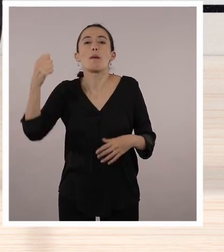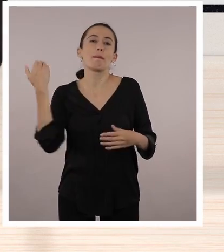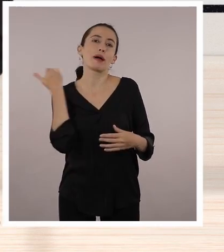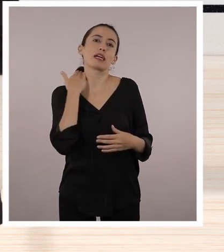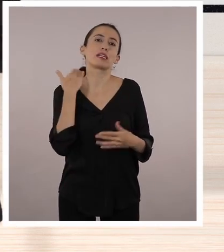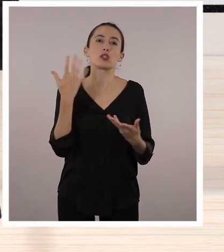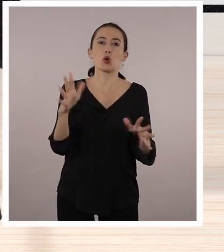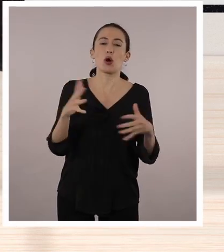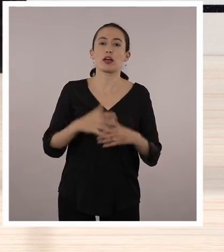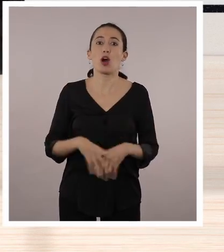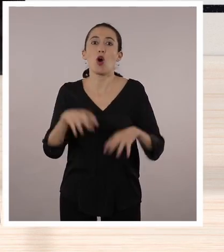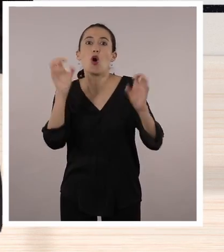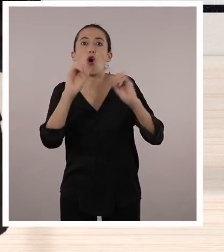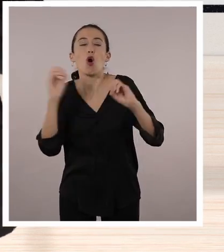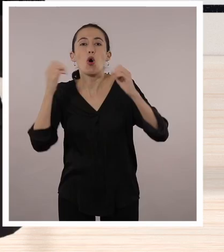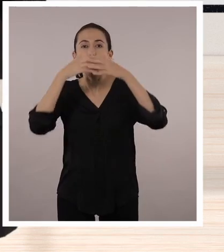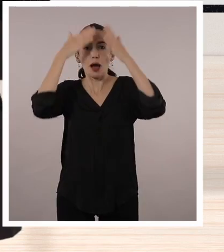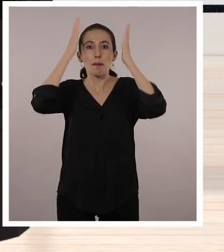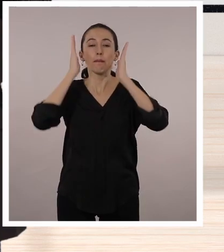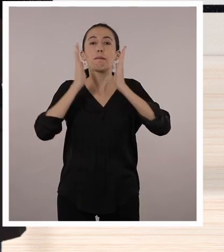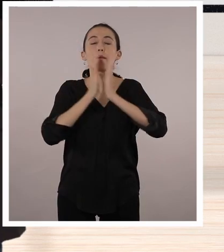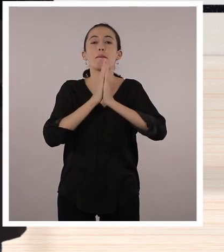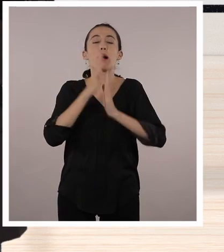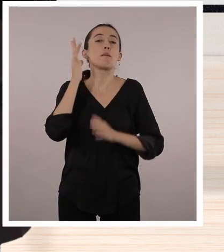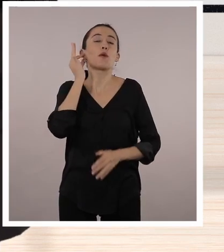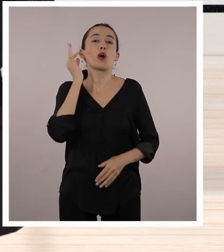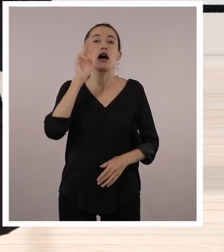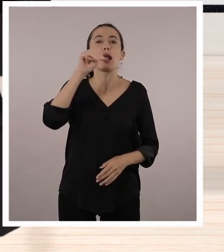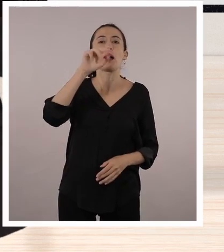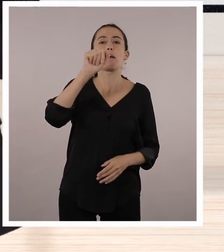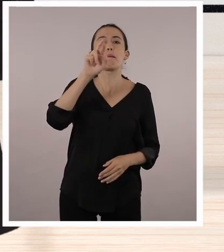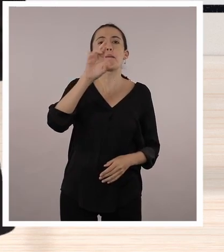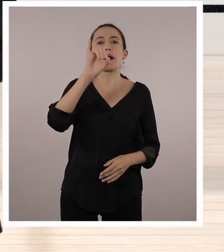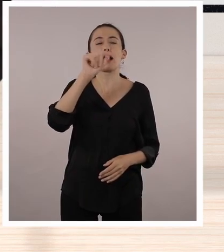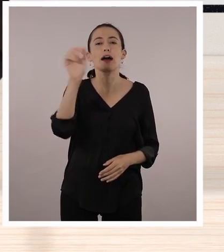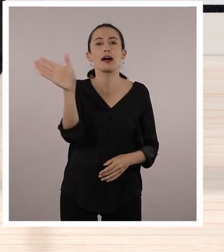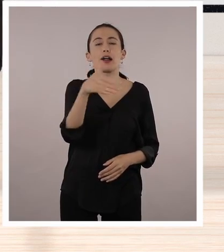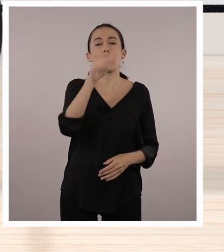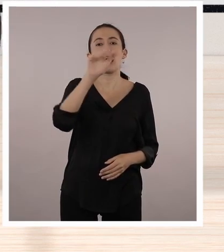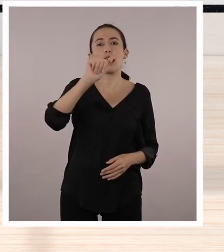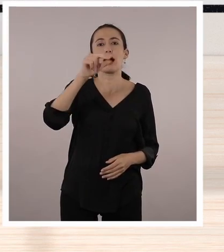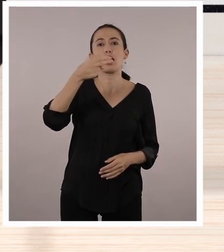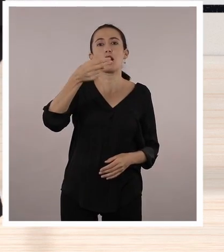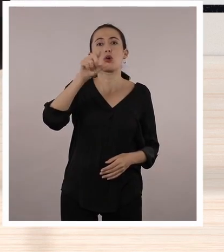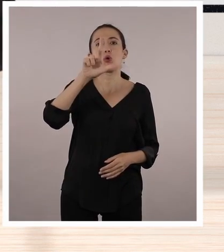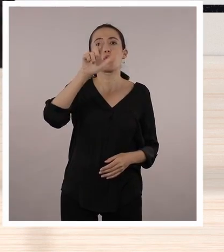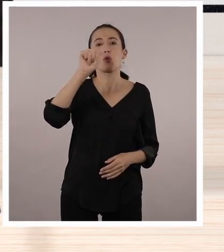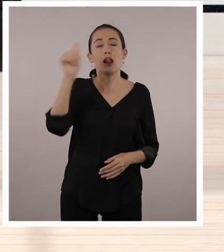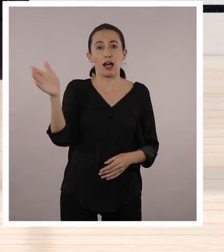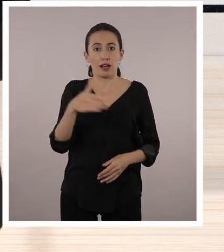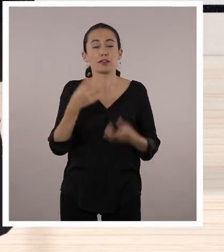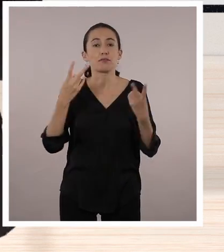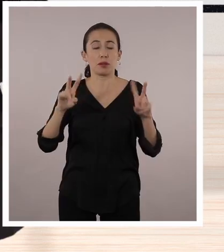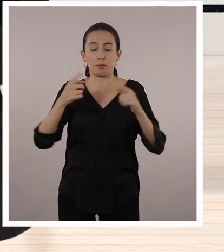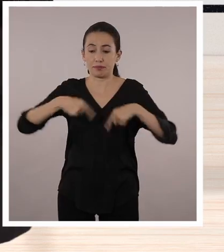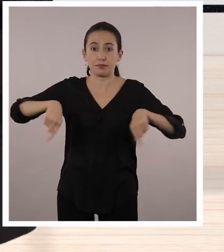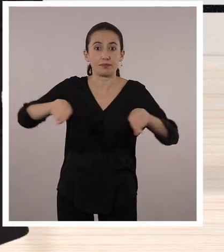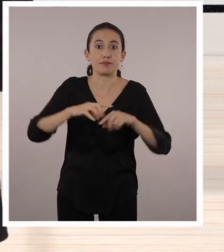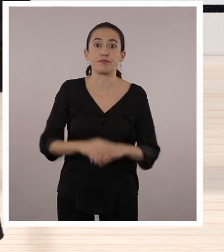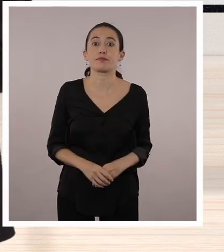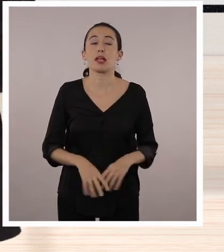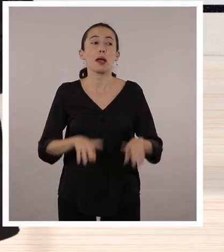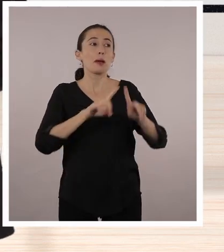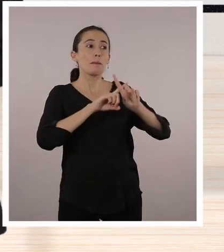cabeza o Mariangula. No sé si ustedes en su casa habían escuchado esta leyenda, que tienen algunos relatos así como misteriosos de